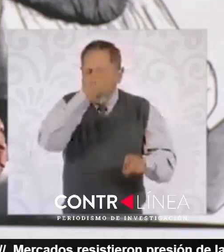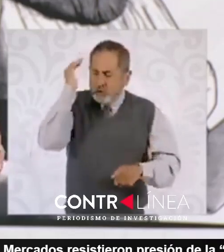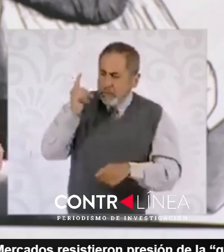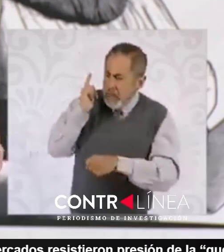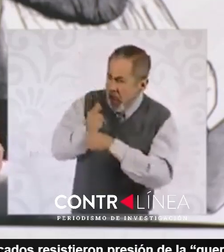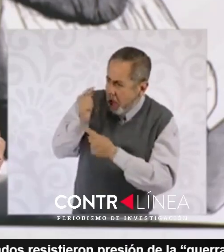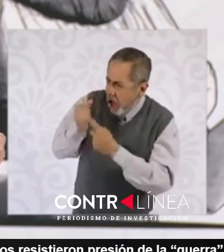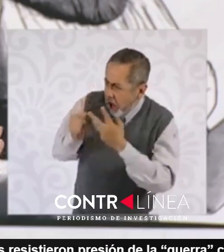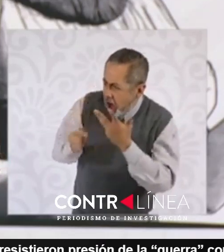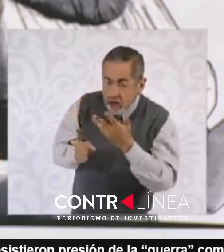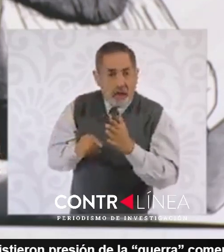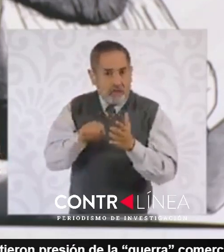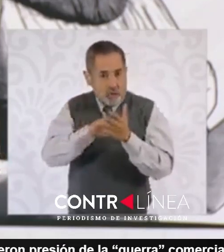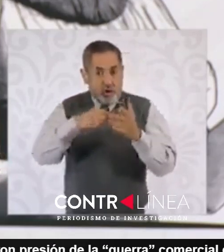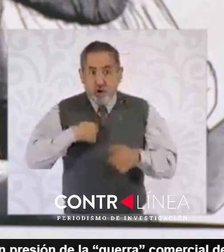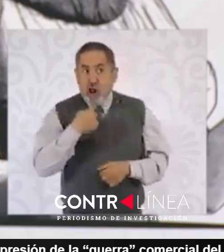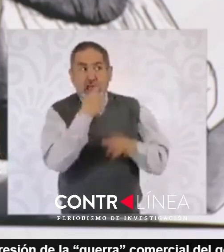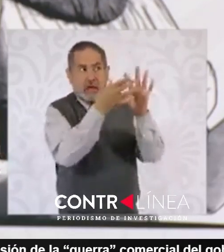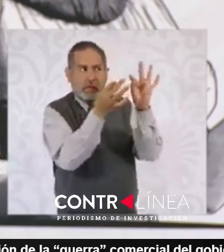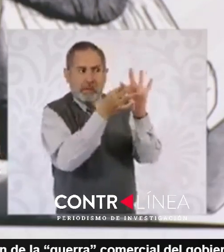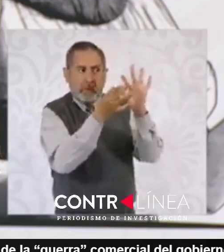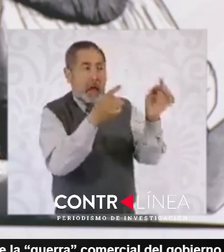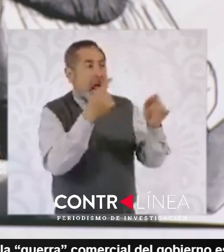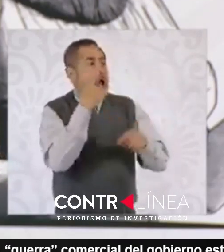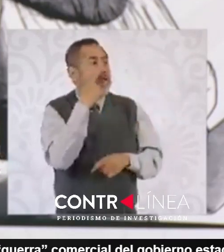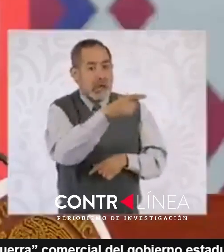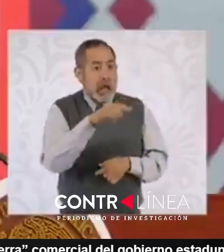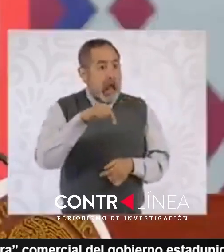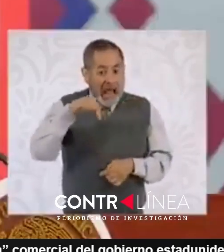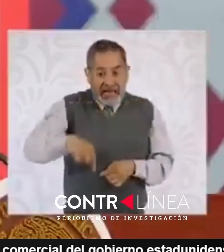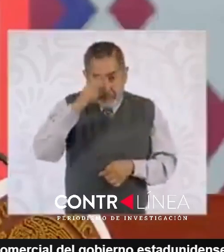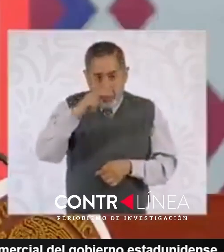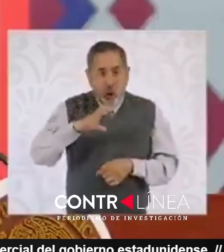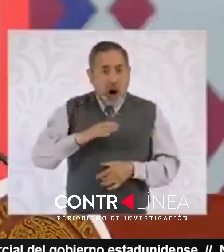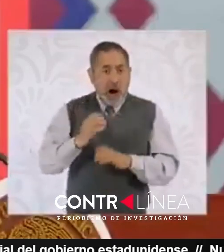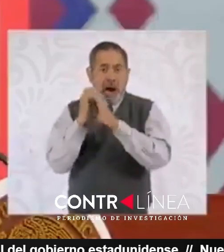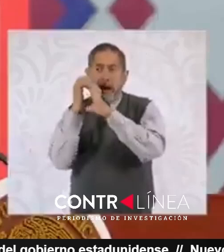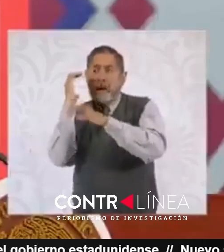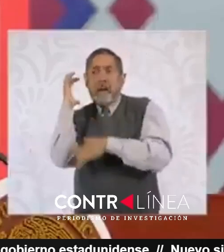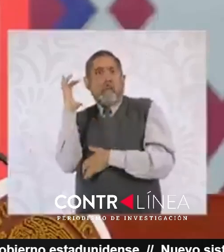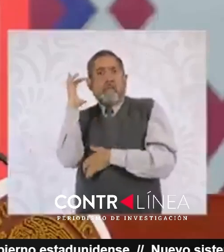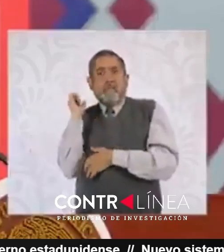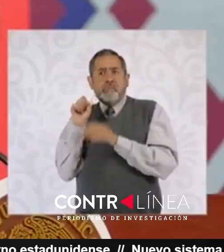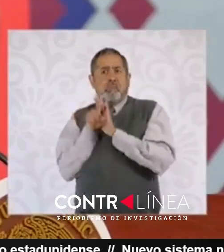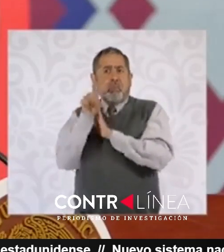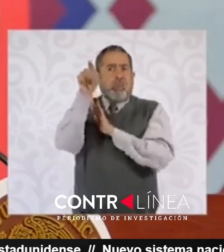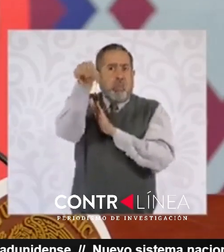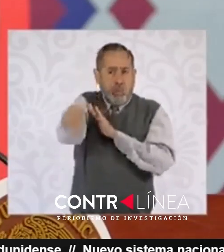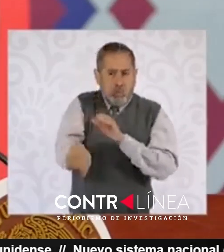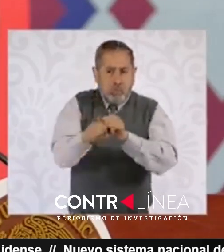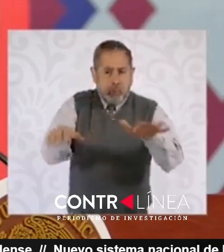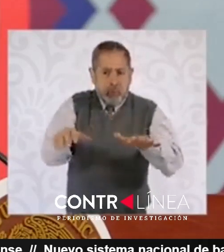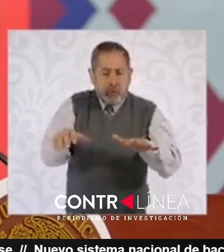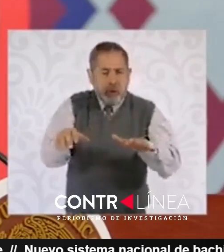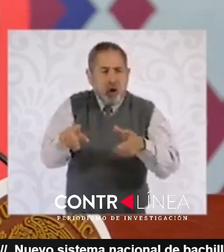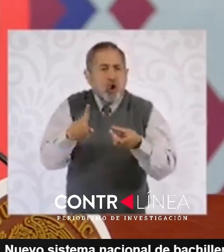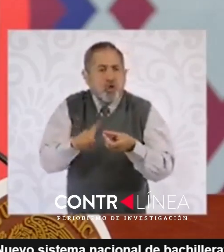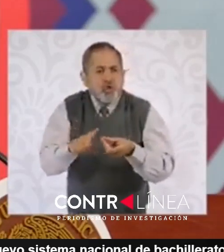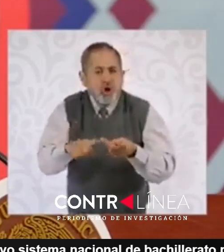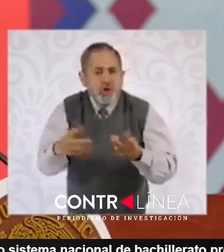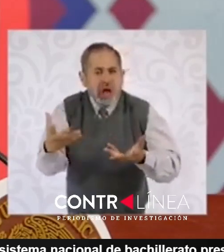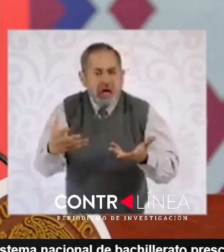fíjese, en México hay lanzacohetes que vienen de Estados Unidos de manera